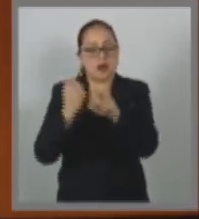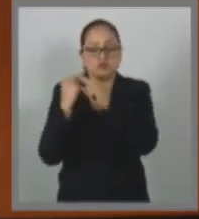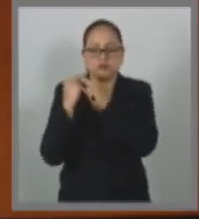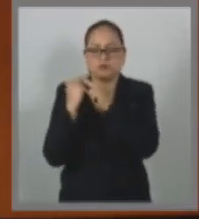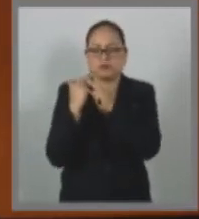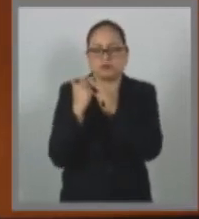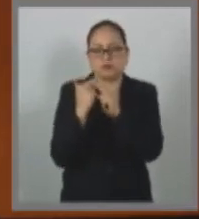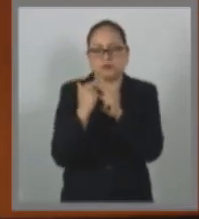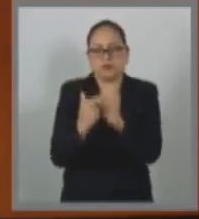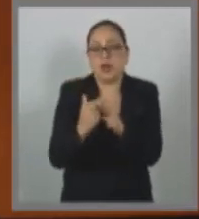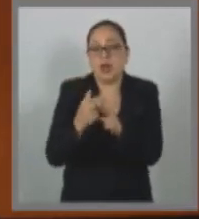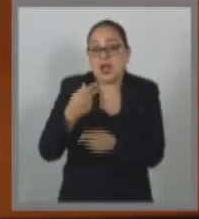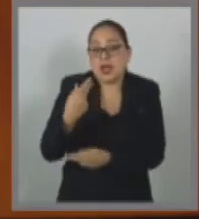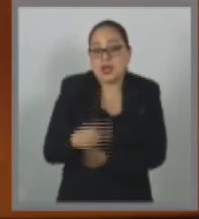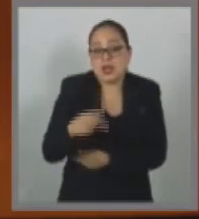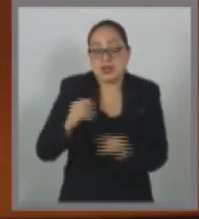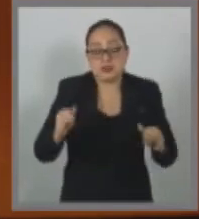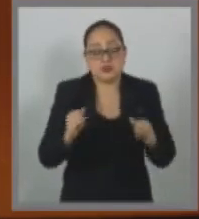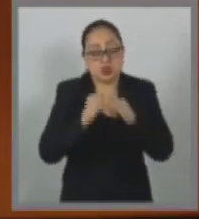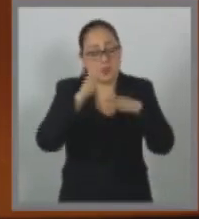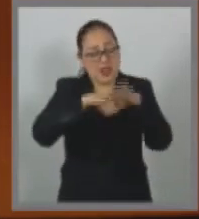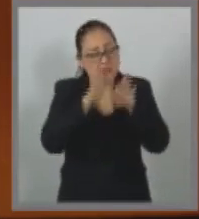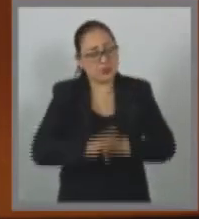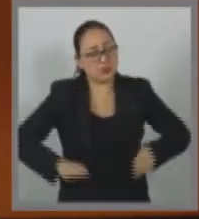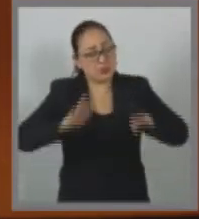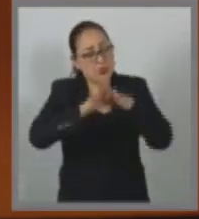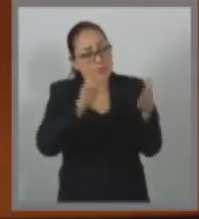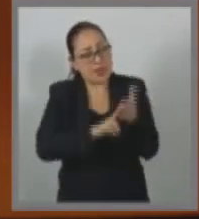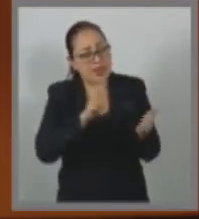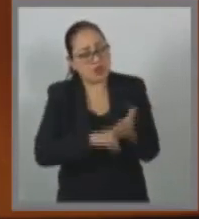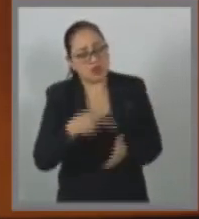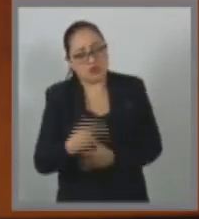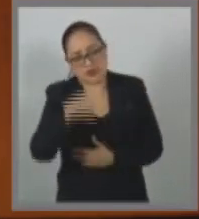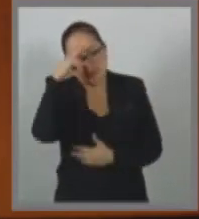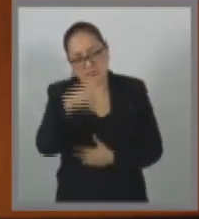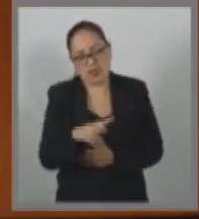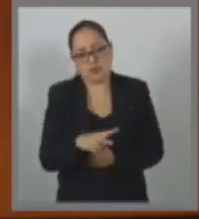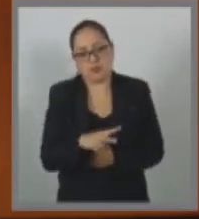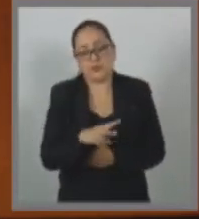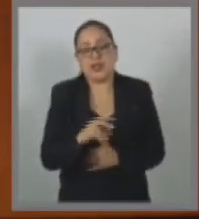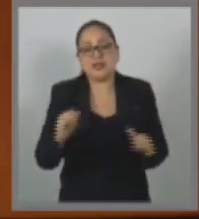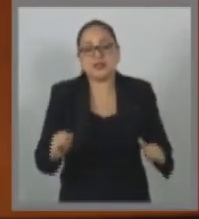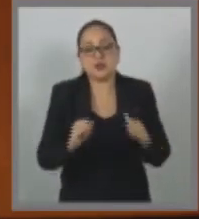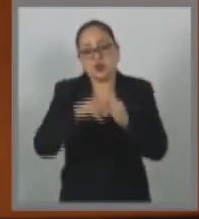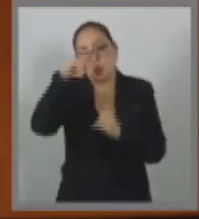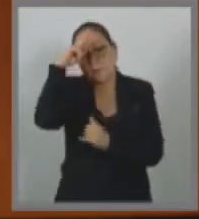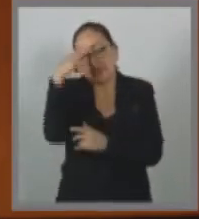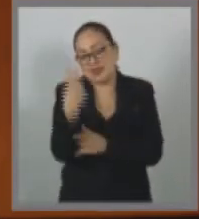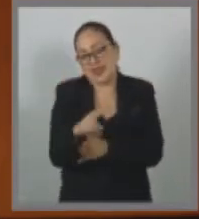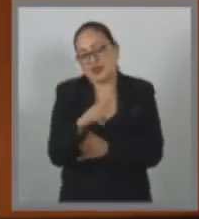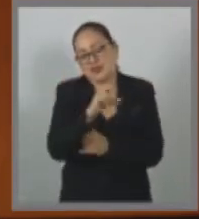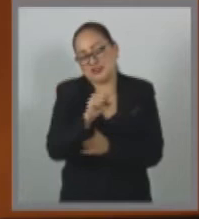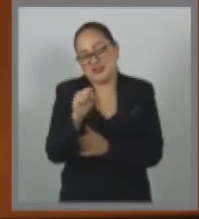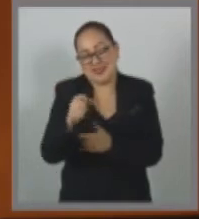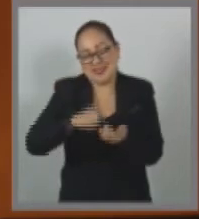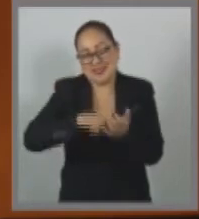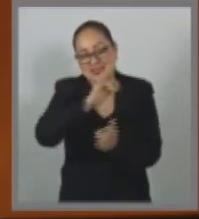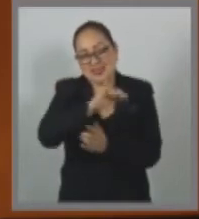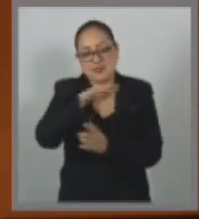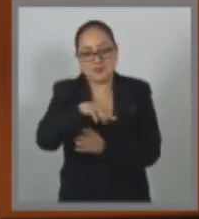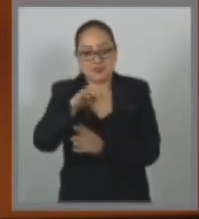de las instituciones más representativas de México, el Instituto Mexicano del Seguro Social. El 19